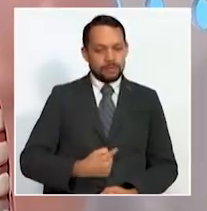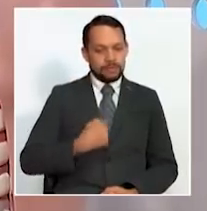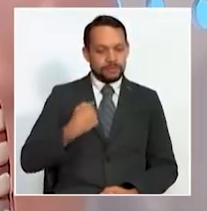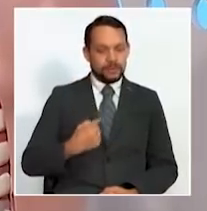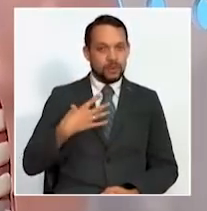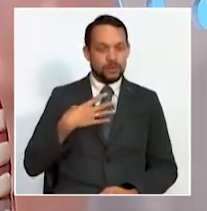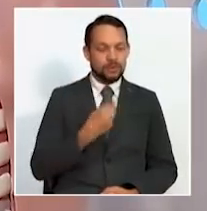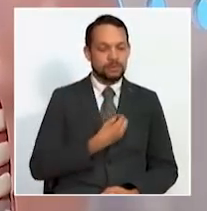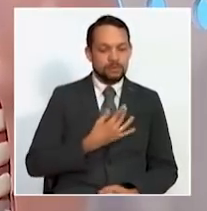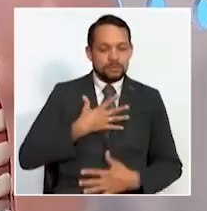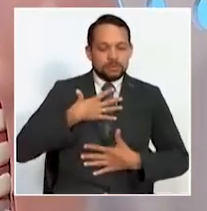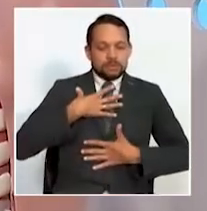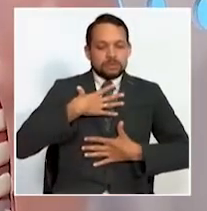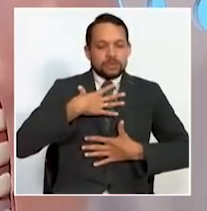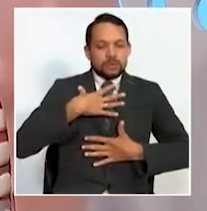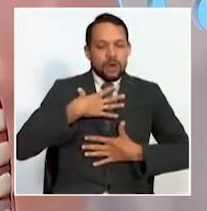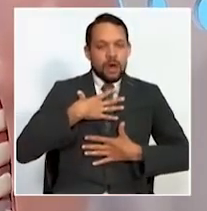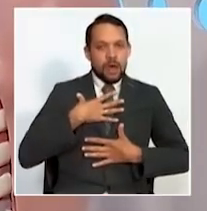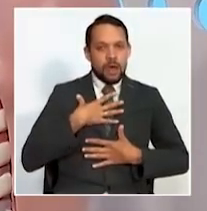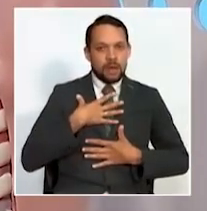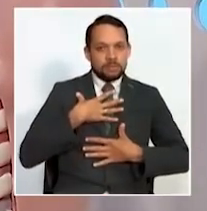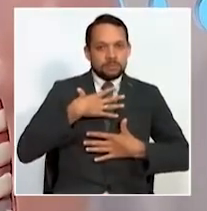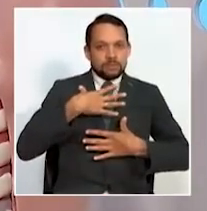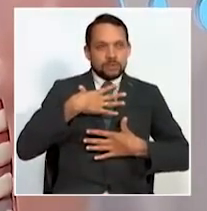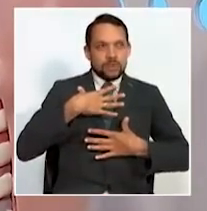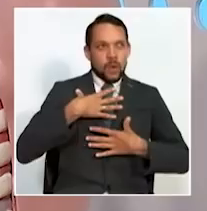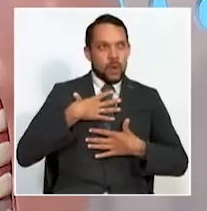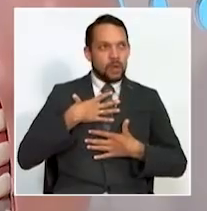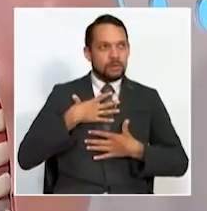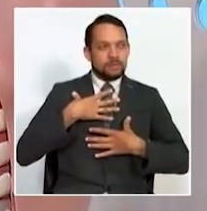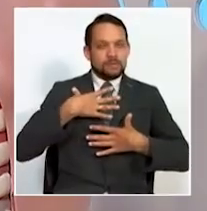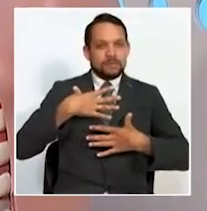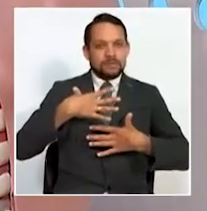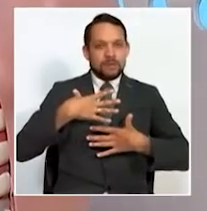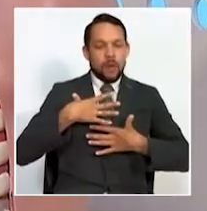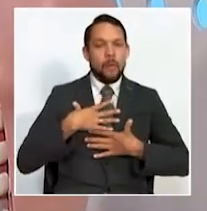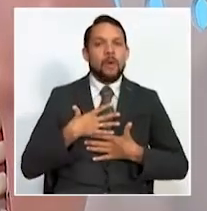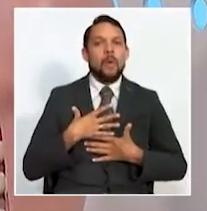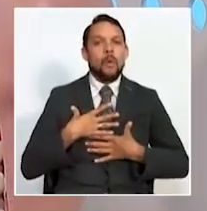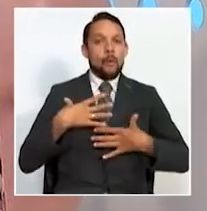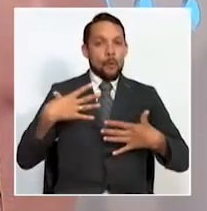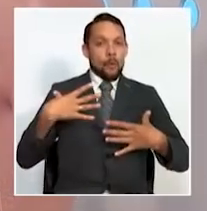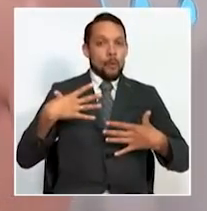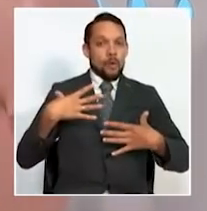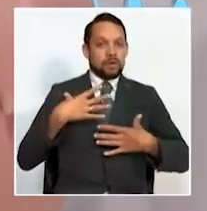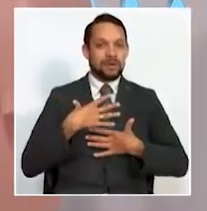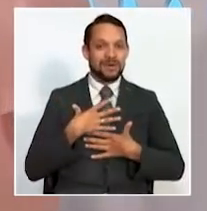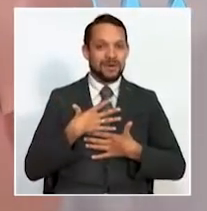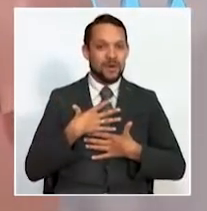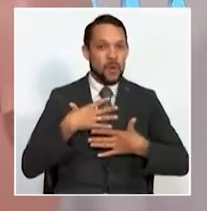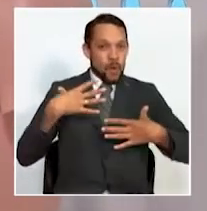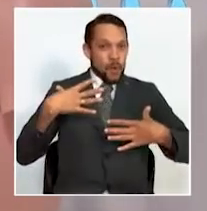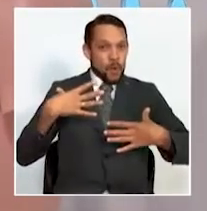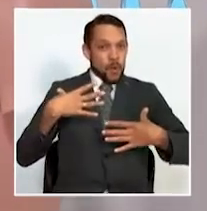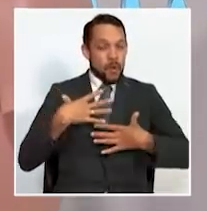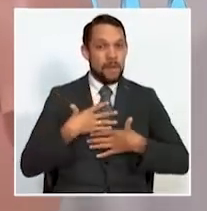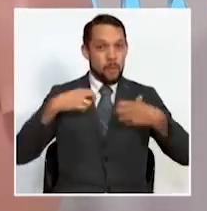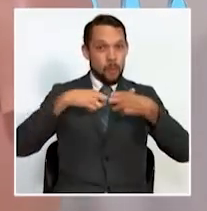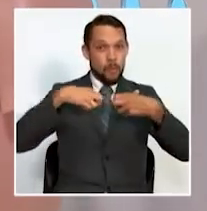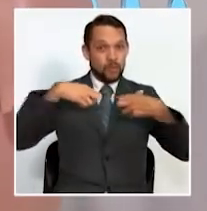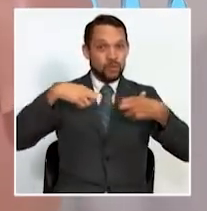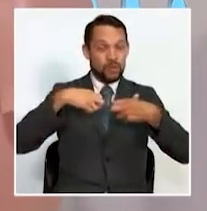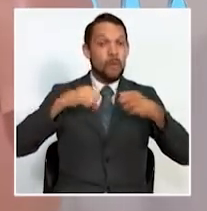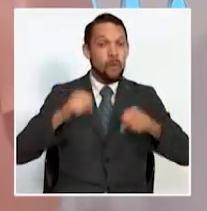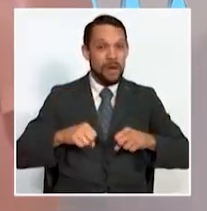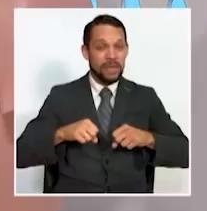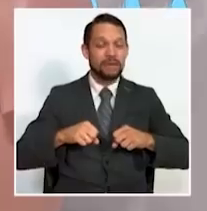aire hace este movimiento. Y al hacer este movimiento, estos cartílagos, por su flexibilidad, permiten